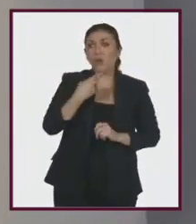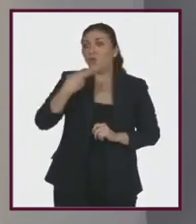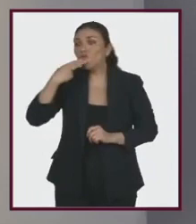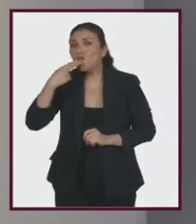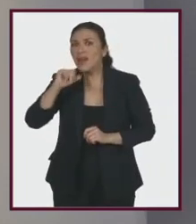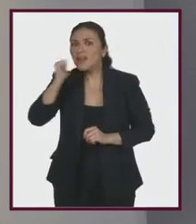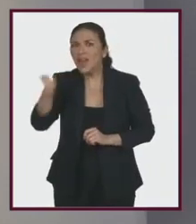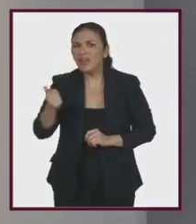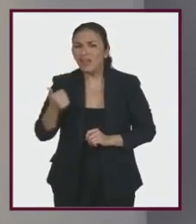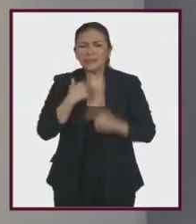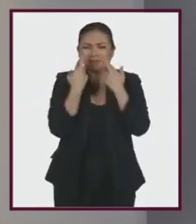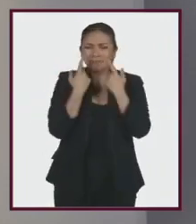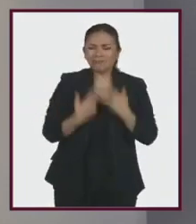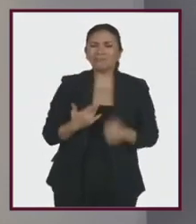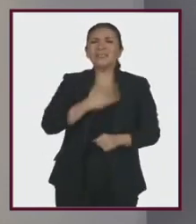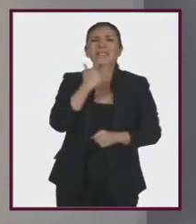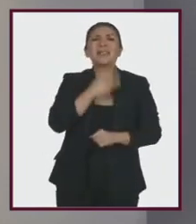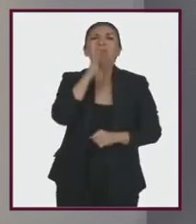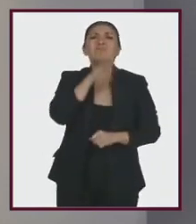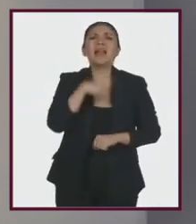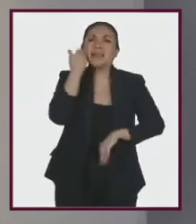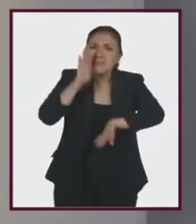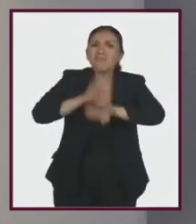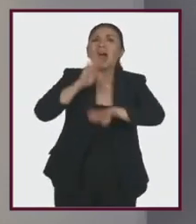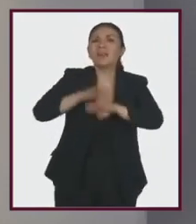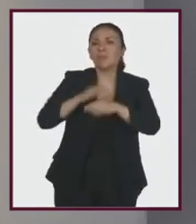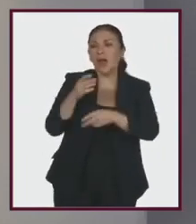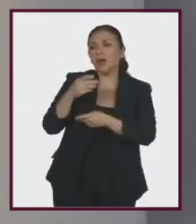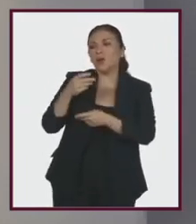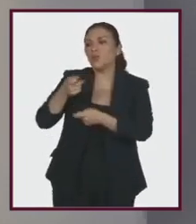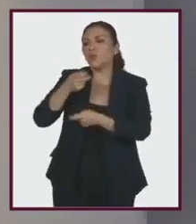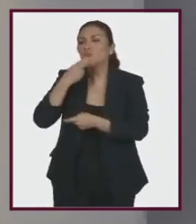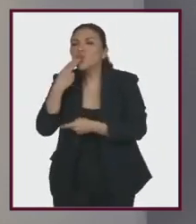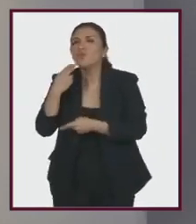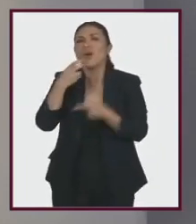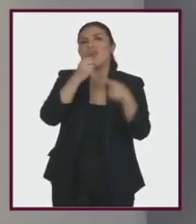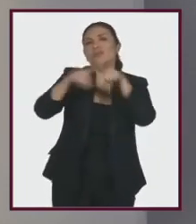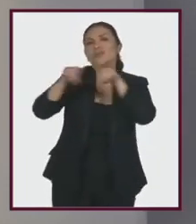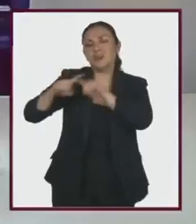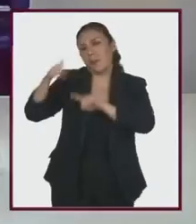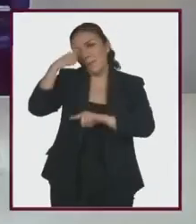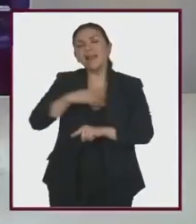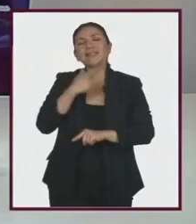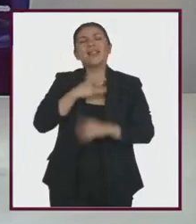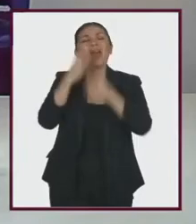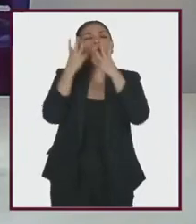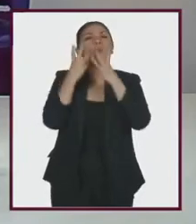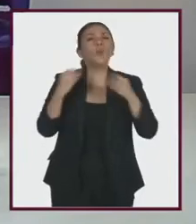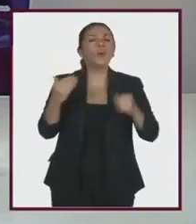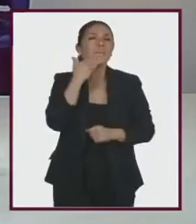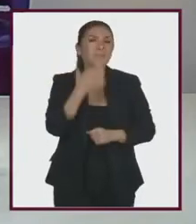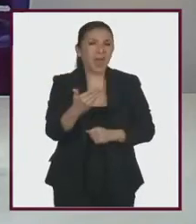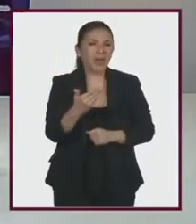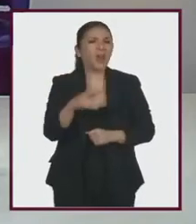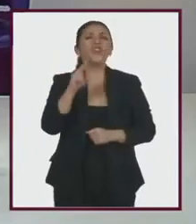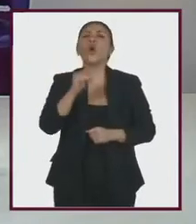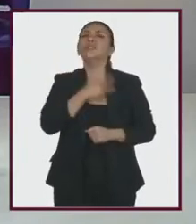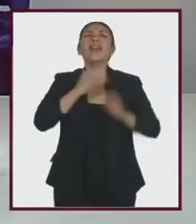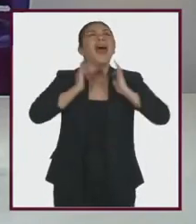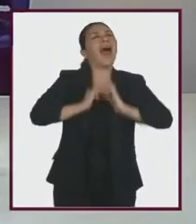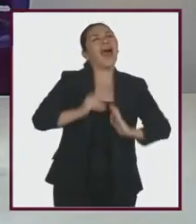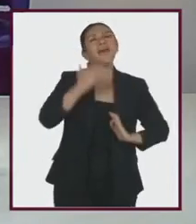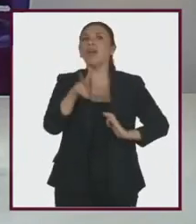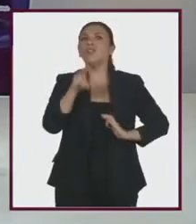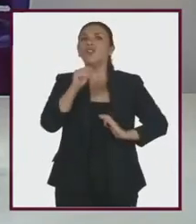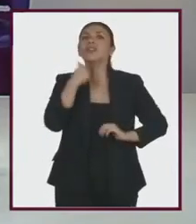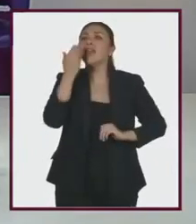mal. Y entonces ya va buscando a la sustancia para no sentirse mal, no para sentirse bien, que era el principio,